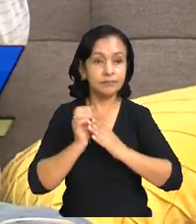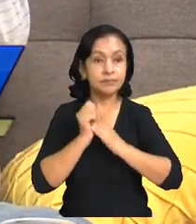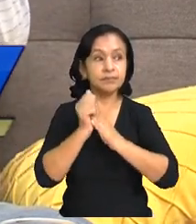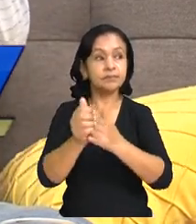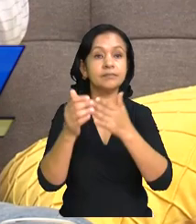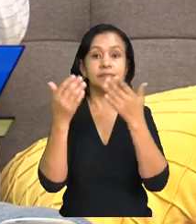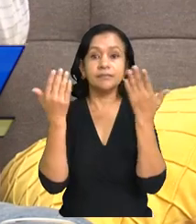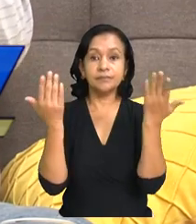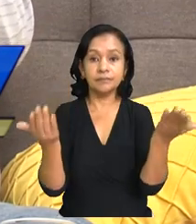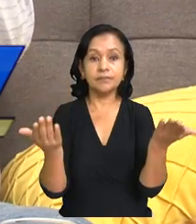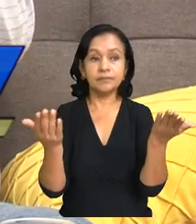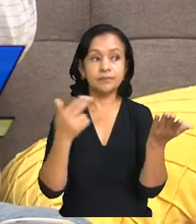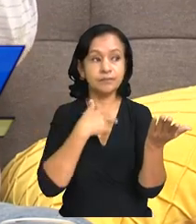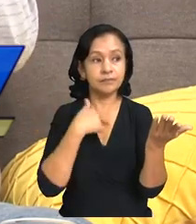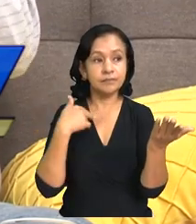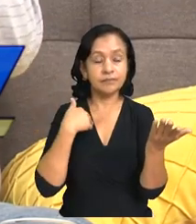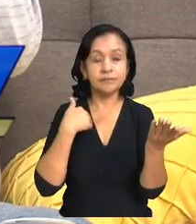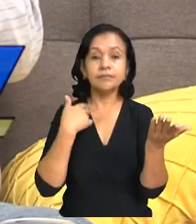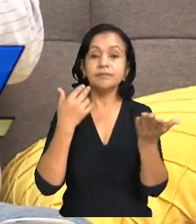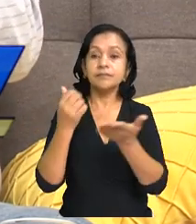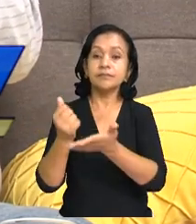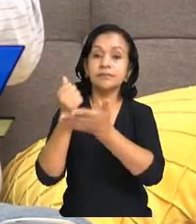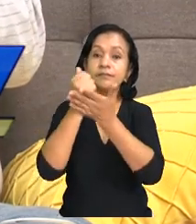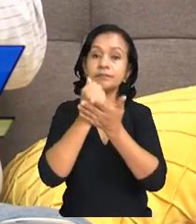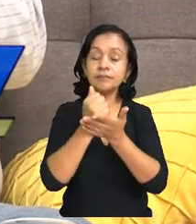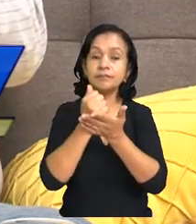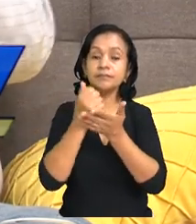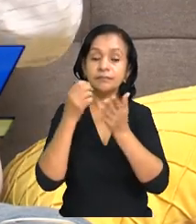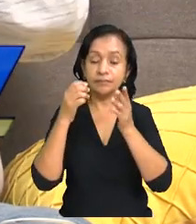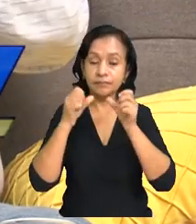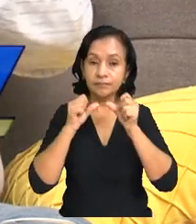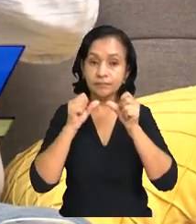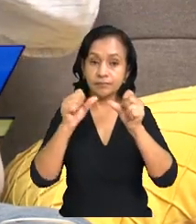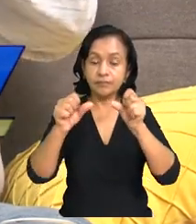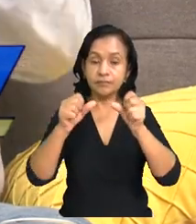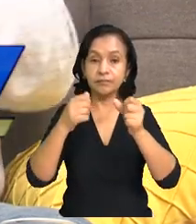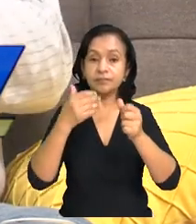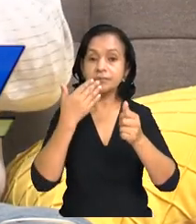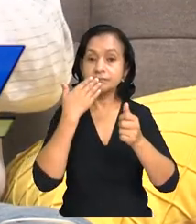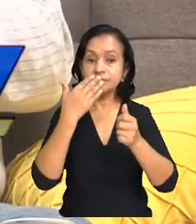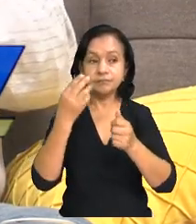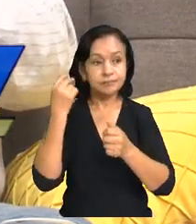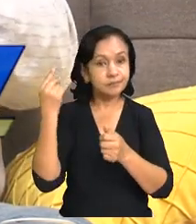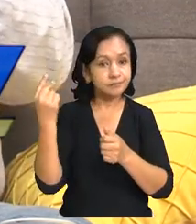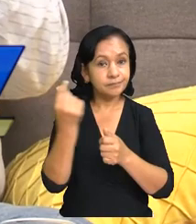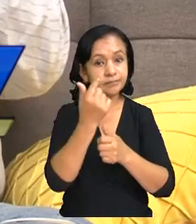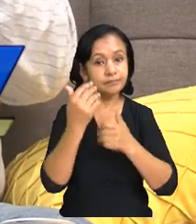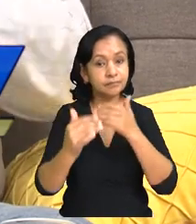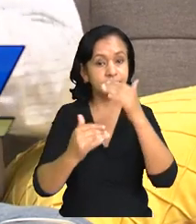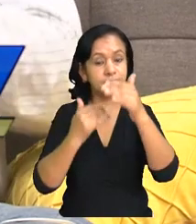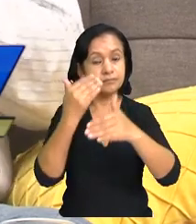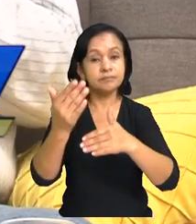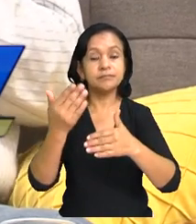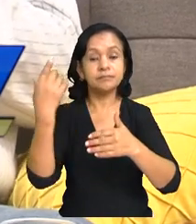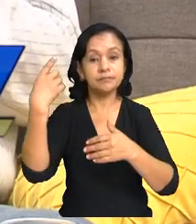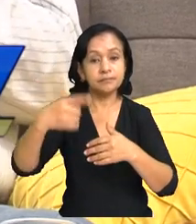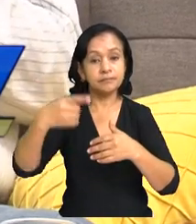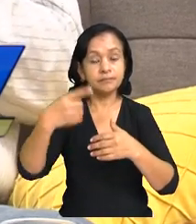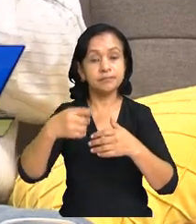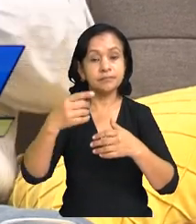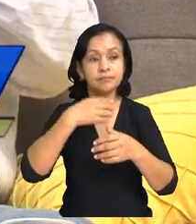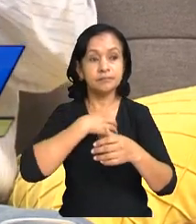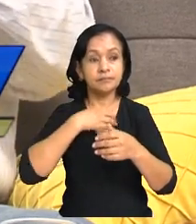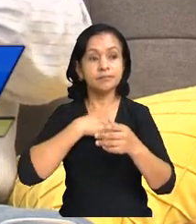y que están permitiendo que nosotros avancemos con pasos cada vez más rápidos en restituir el derecho de la